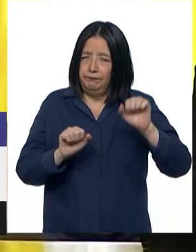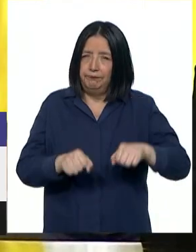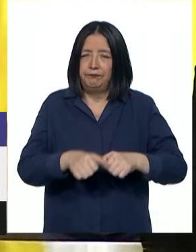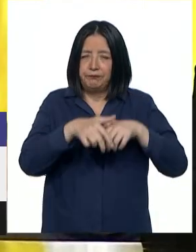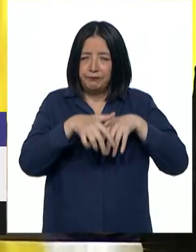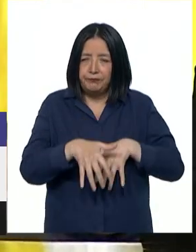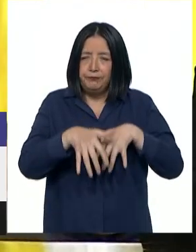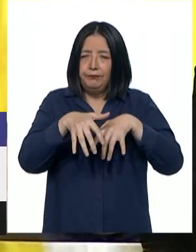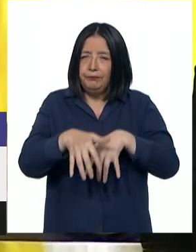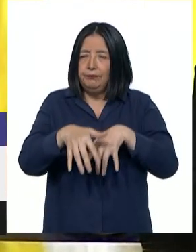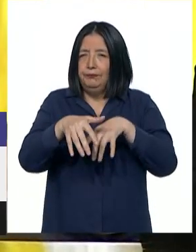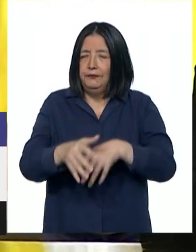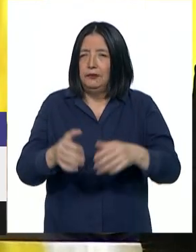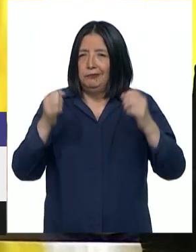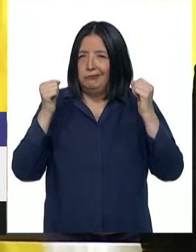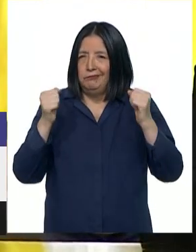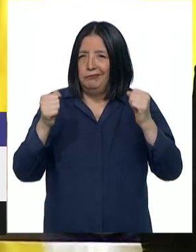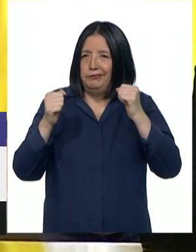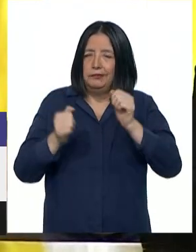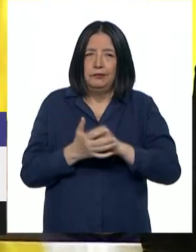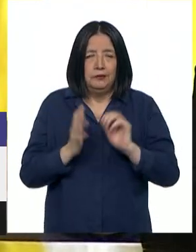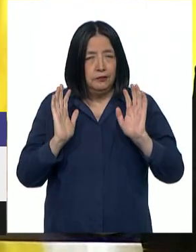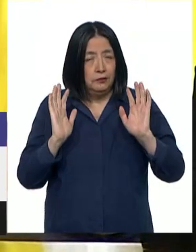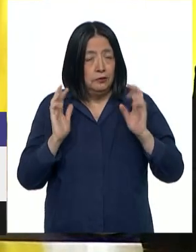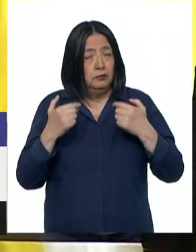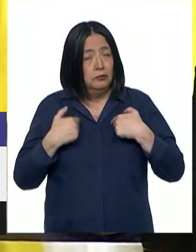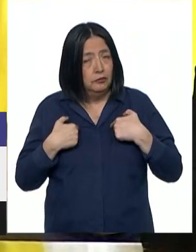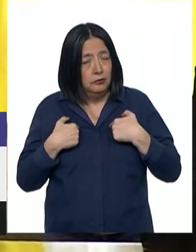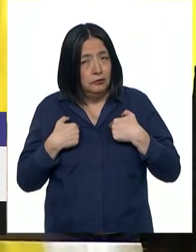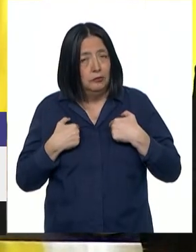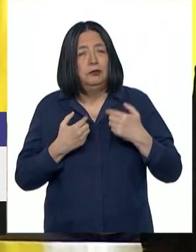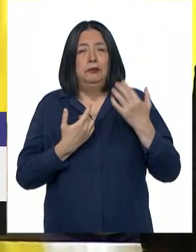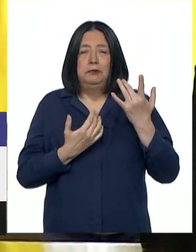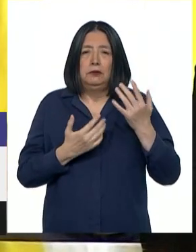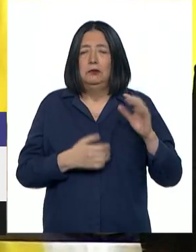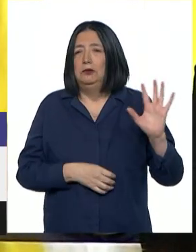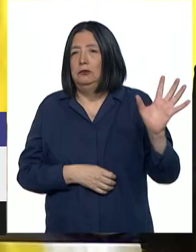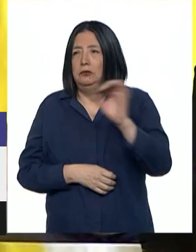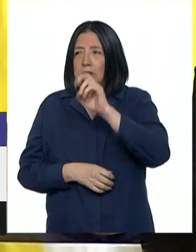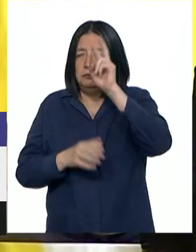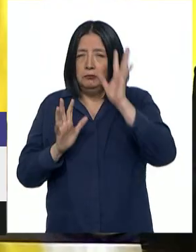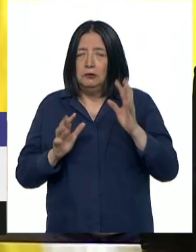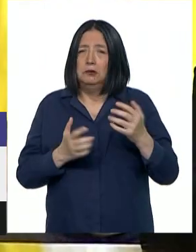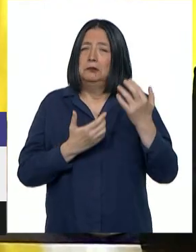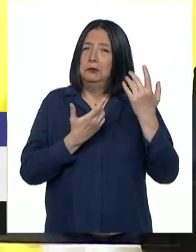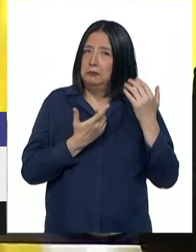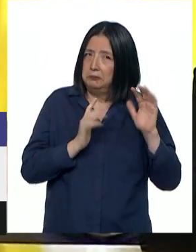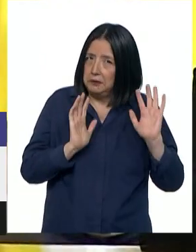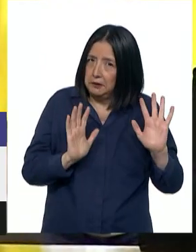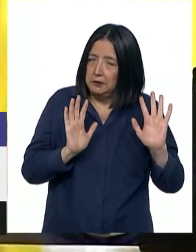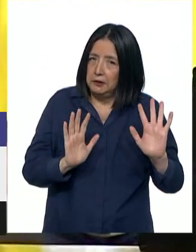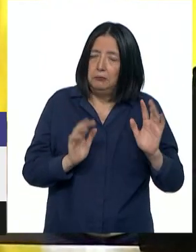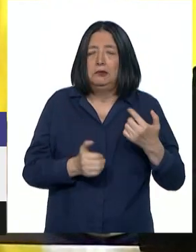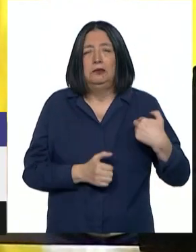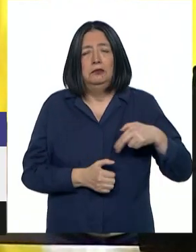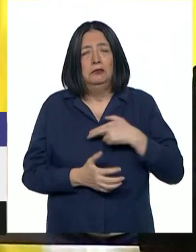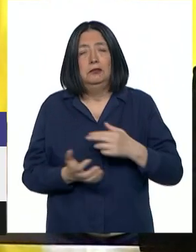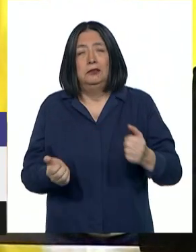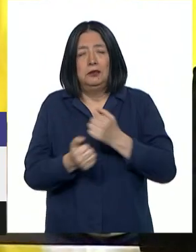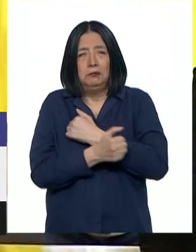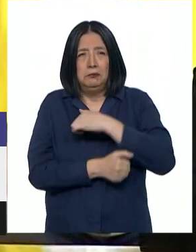movilización, y espero y esperamos todos los peruanos que amamos la